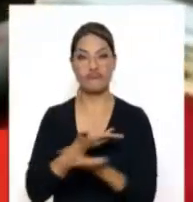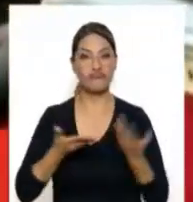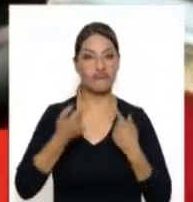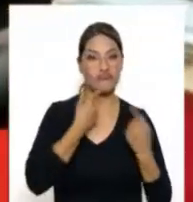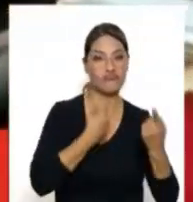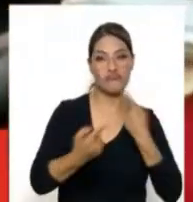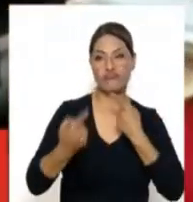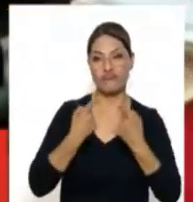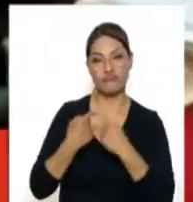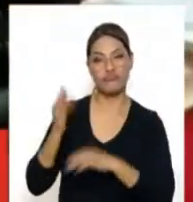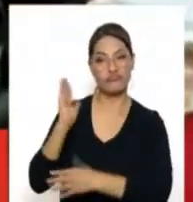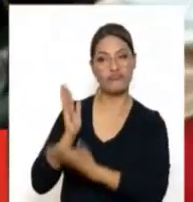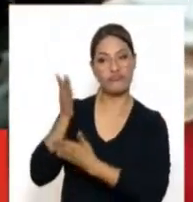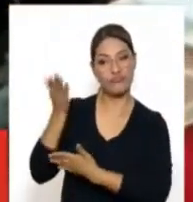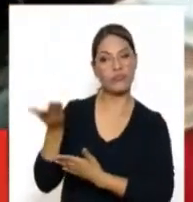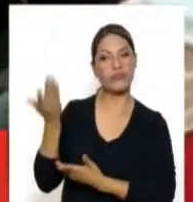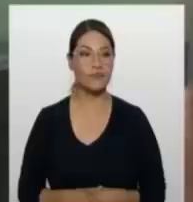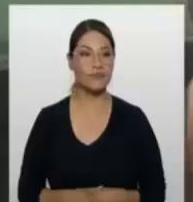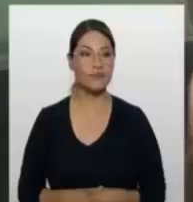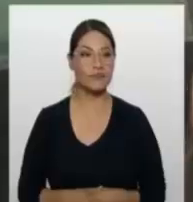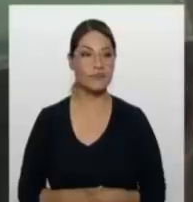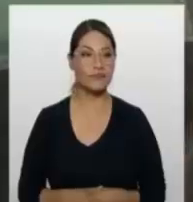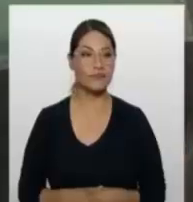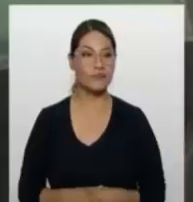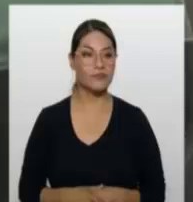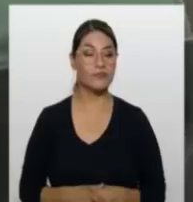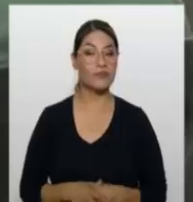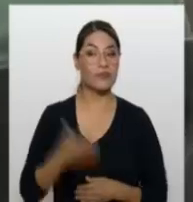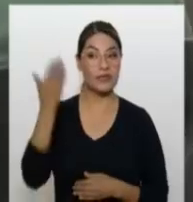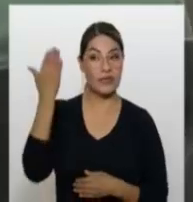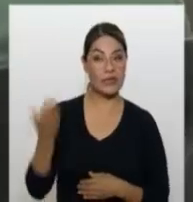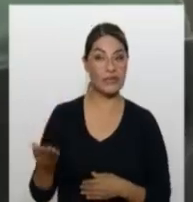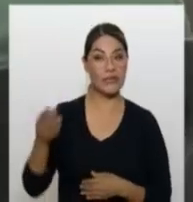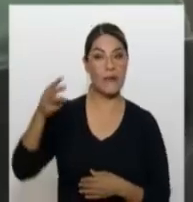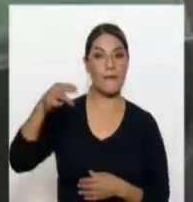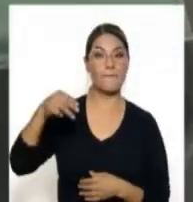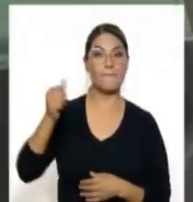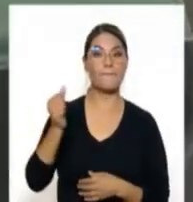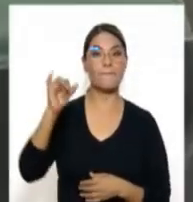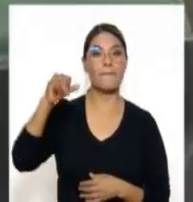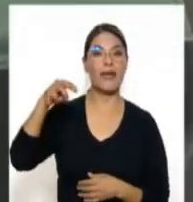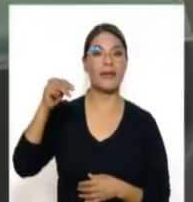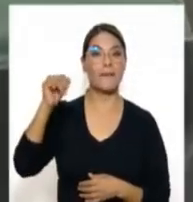años de cárcel para el exmandatario. Señor Maiman,